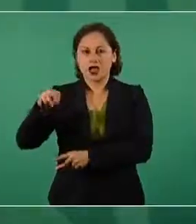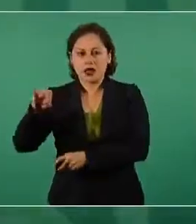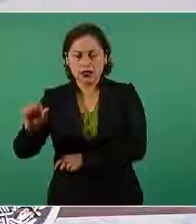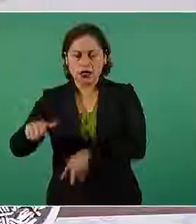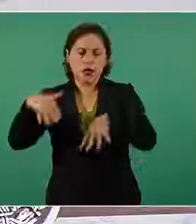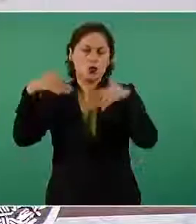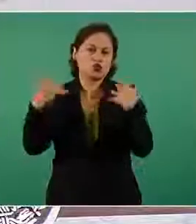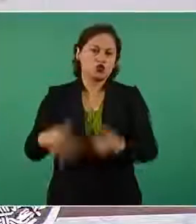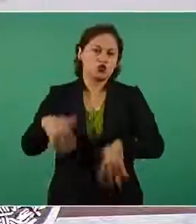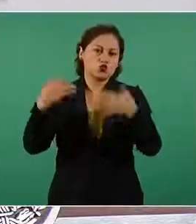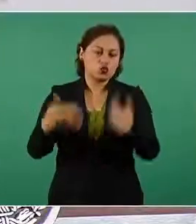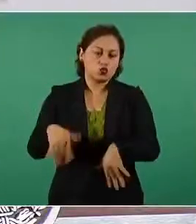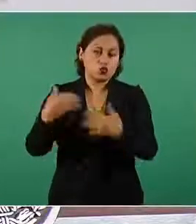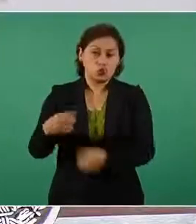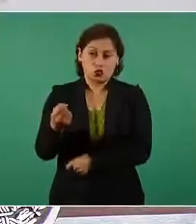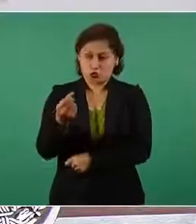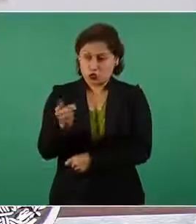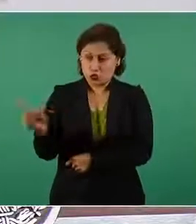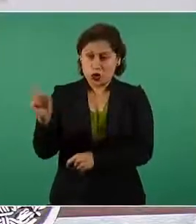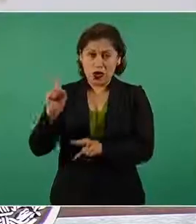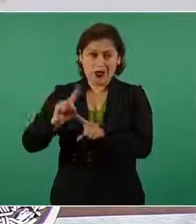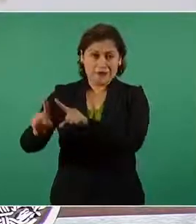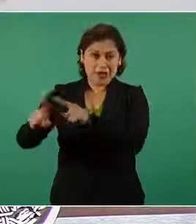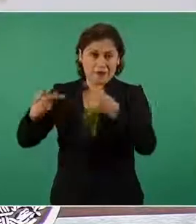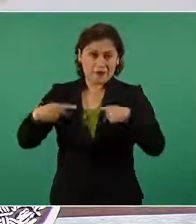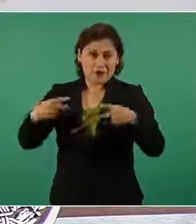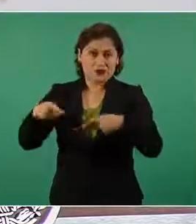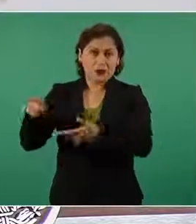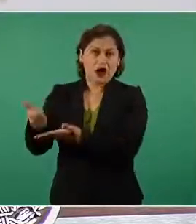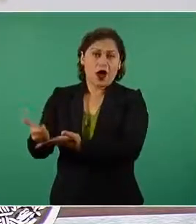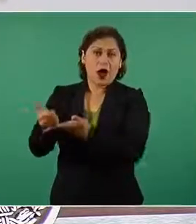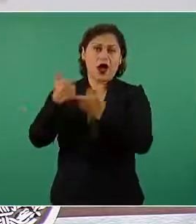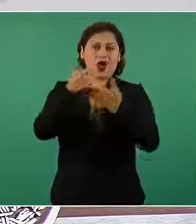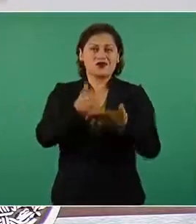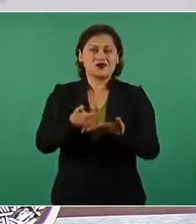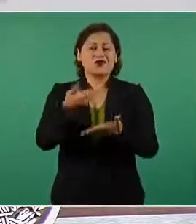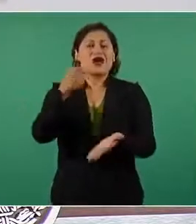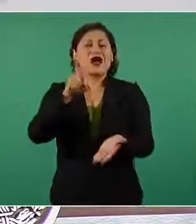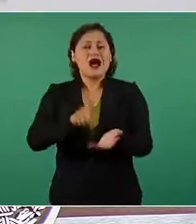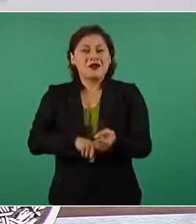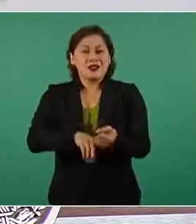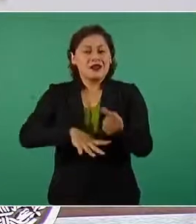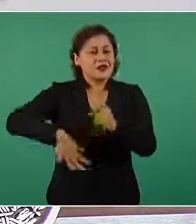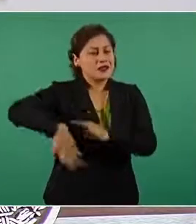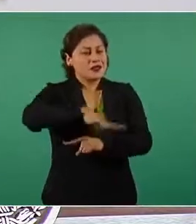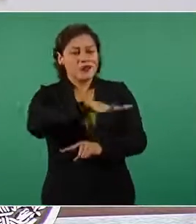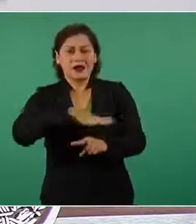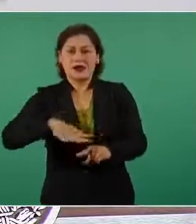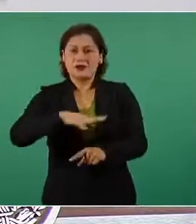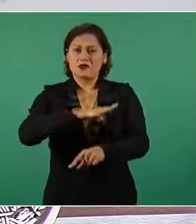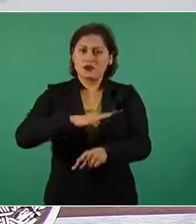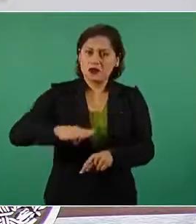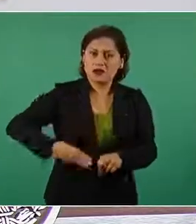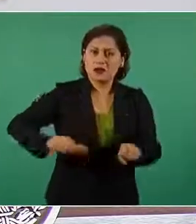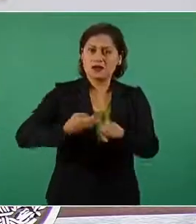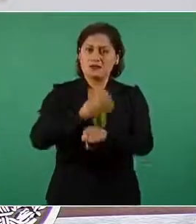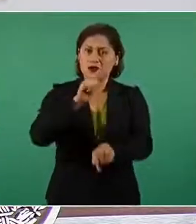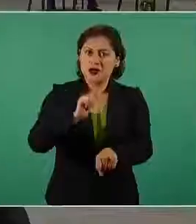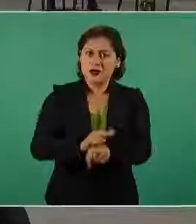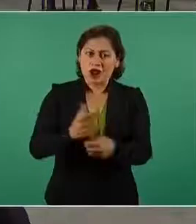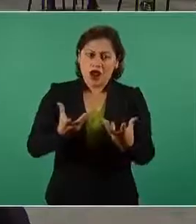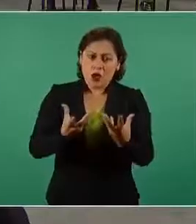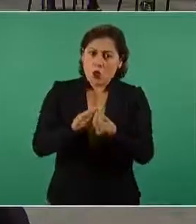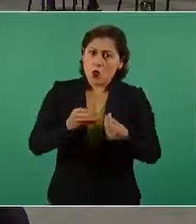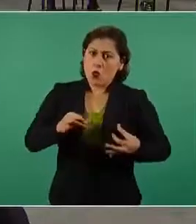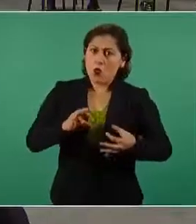se convierten en la voz, en los pies, en las manos, en nuestro camino de la protección civil.